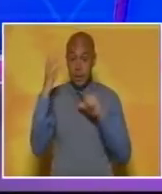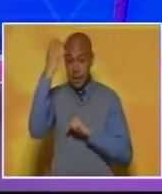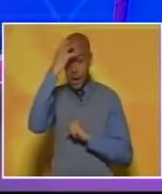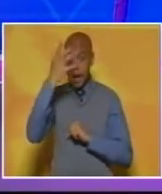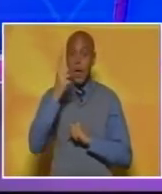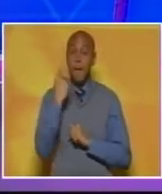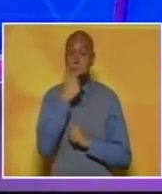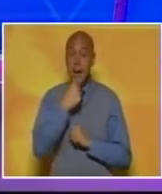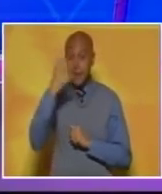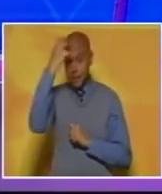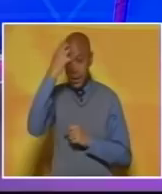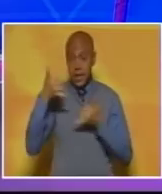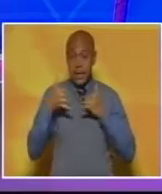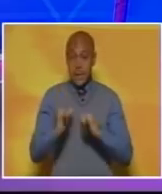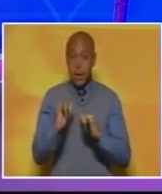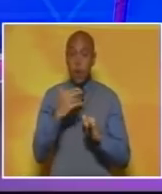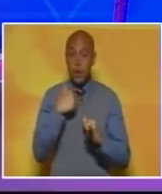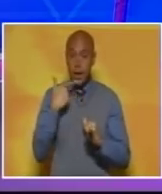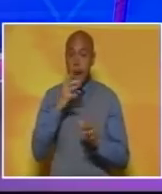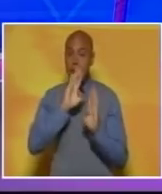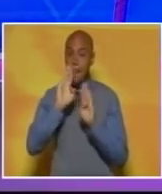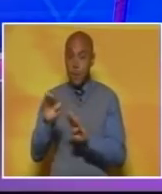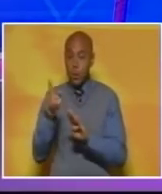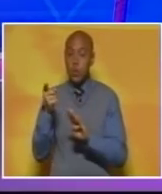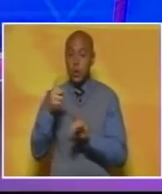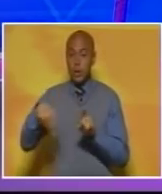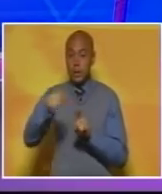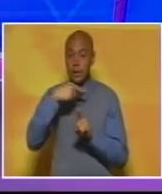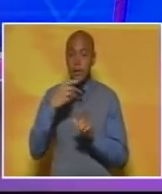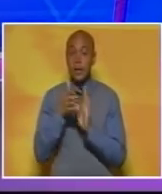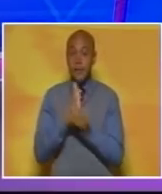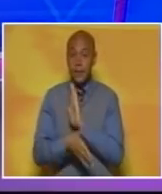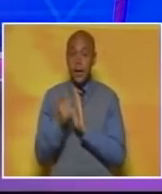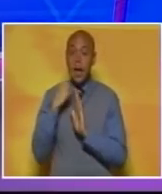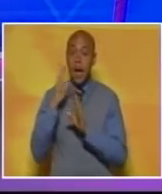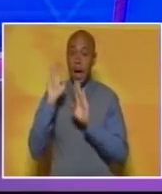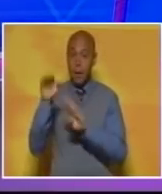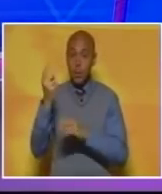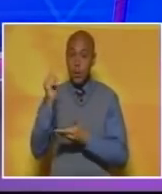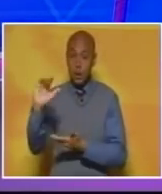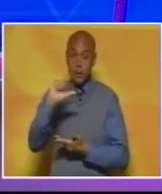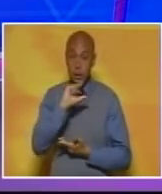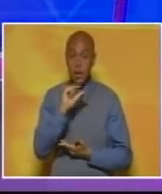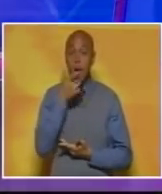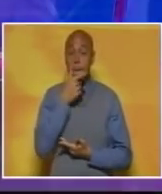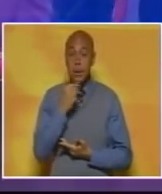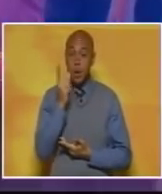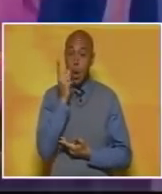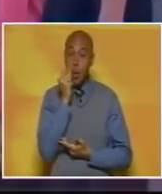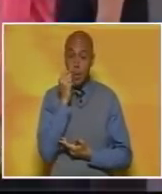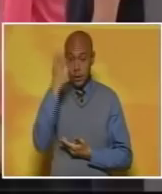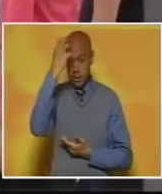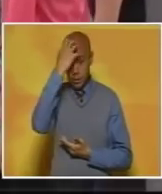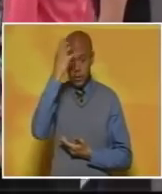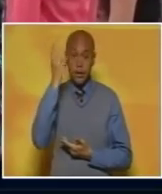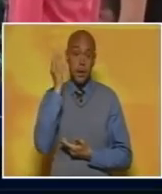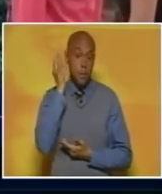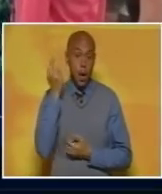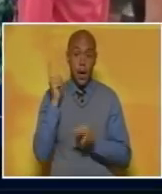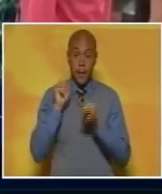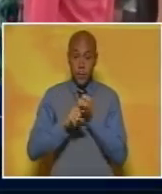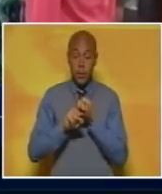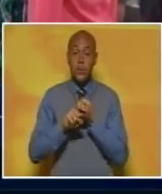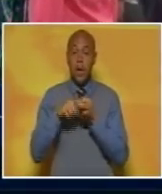quiere apoyar la decisión de Harry y Meghan y les prestará apoyo económico luego de que los duques de Sussex consiguieron su